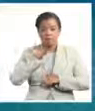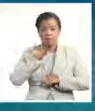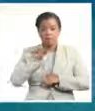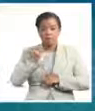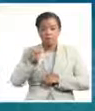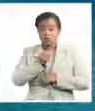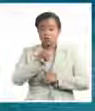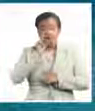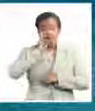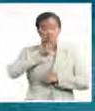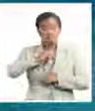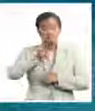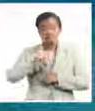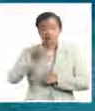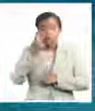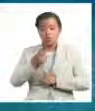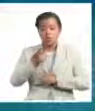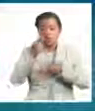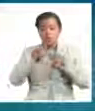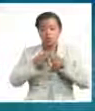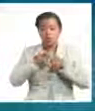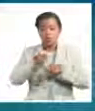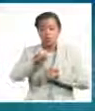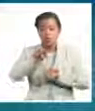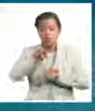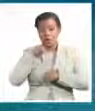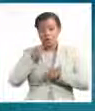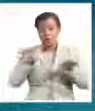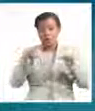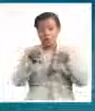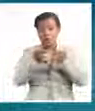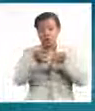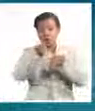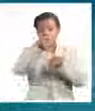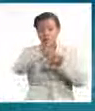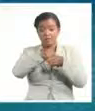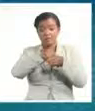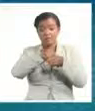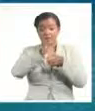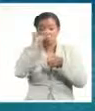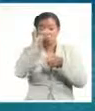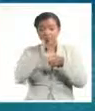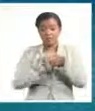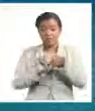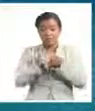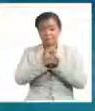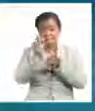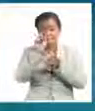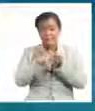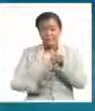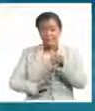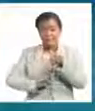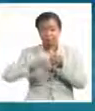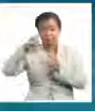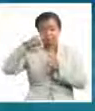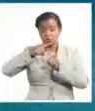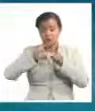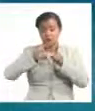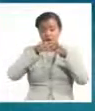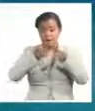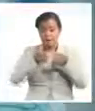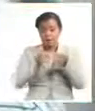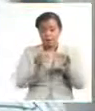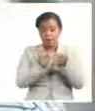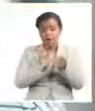nombres para la agrupación industrial de mayabeque y las tunas granmas pero que fueran gran nombre que tuvieran una